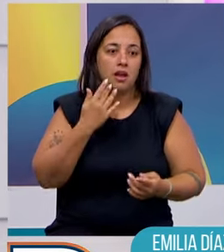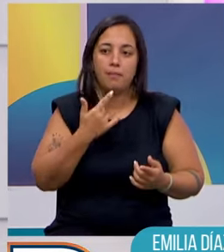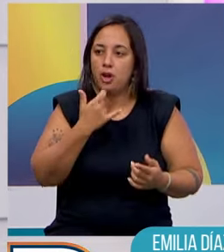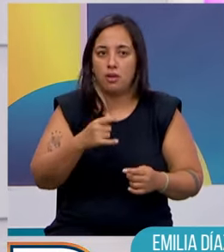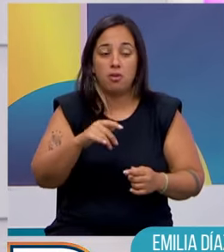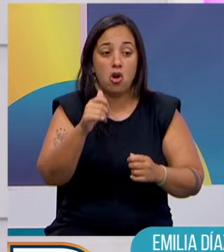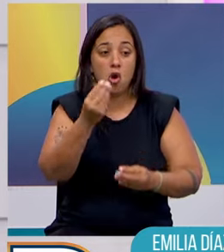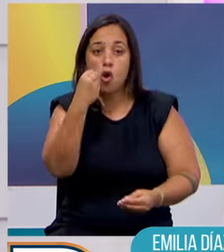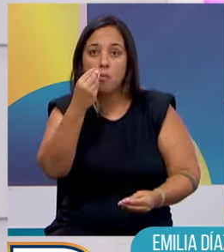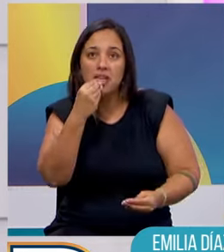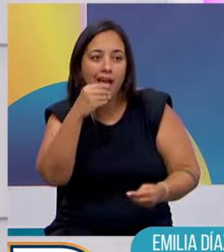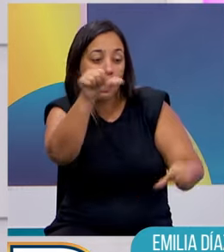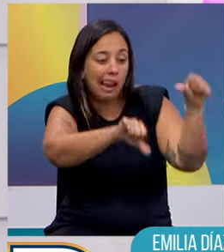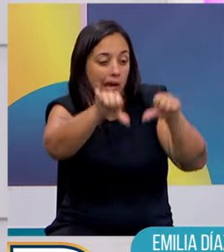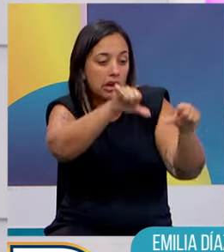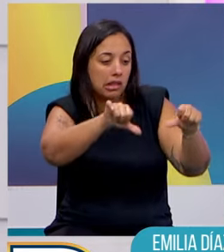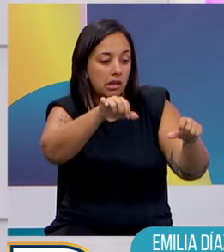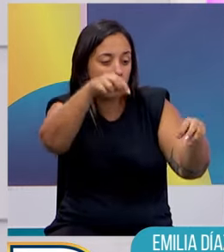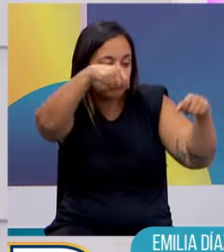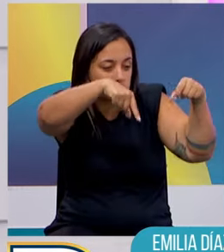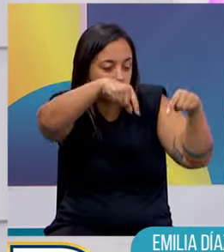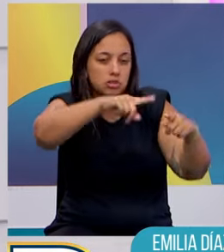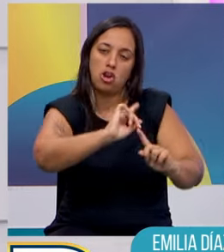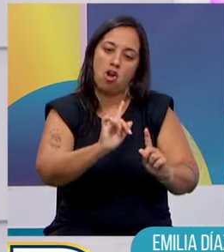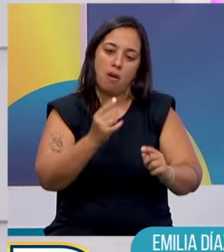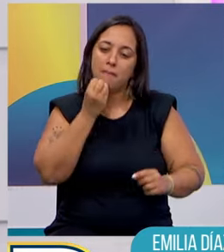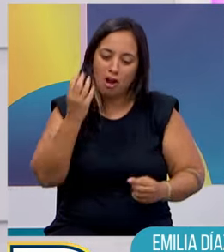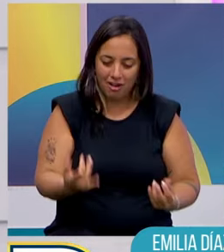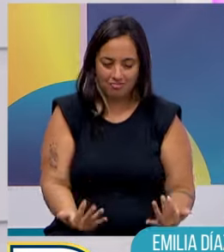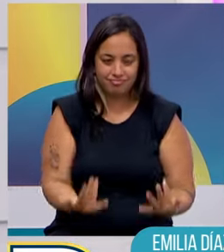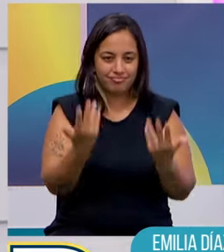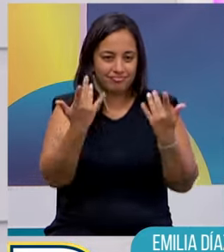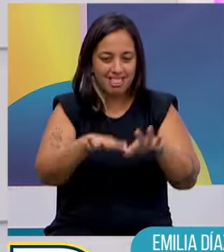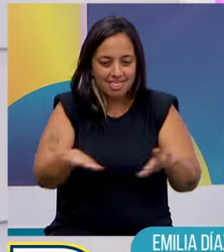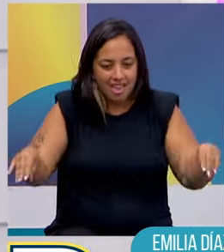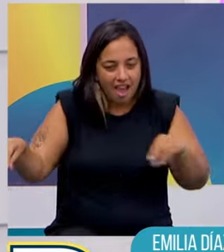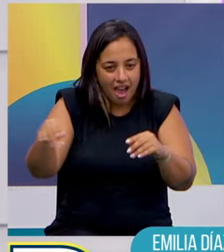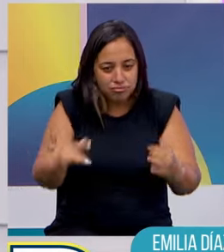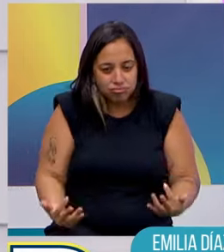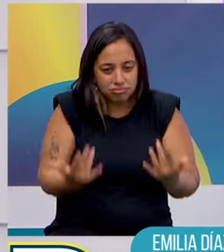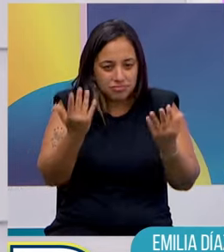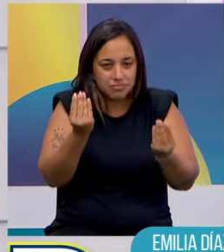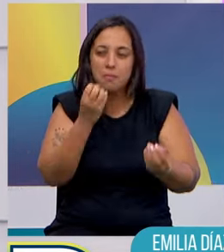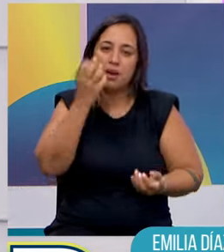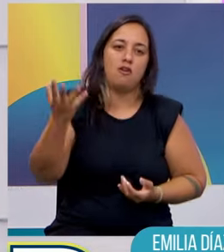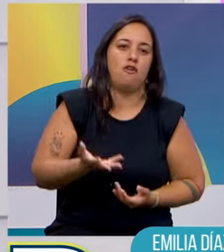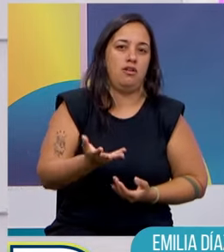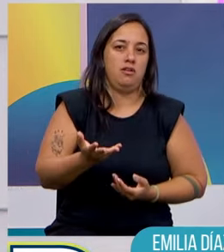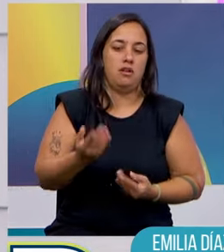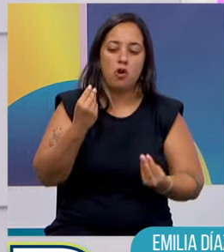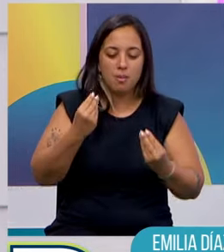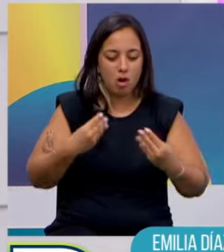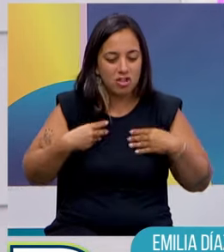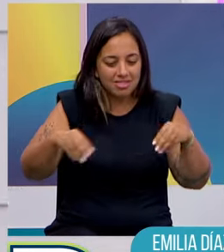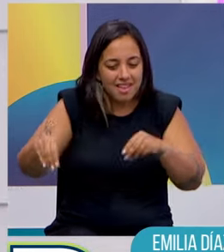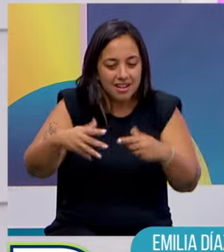podamos comer, que venga de la Tierra. Sí, tener un planeta sano. Y para que esa Tierra esté sana, vamos a tener que dejar de